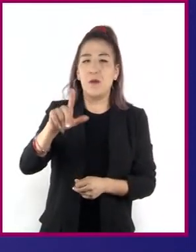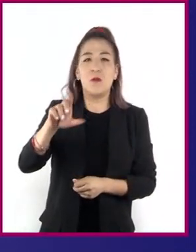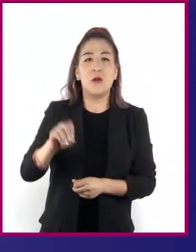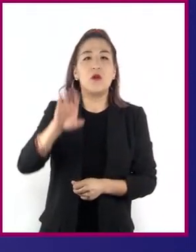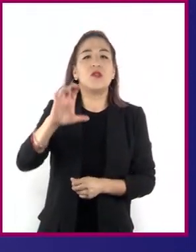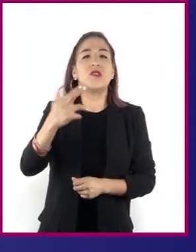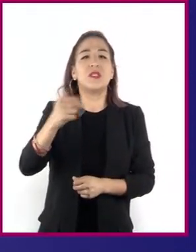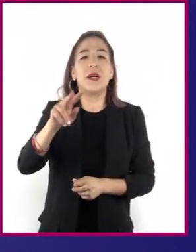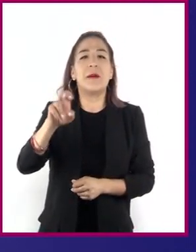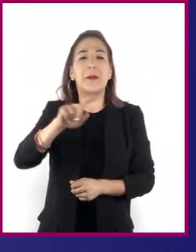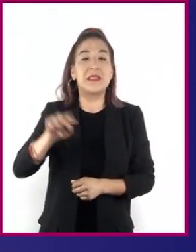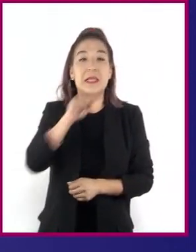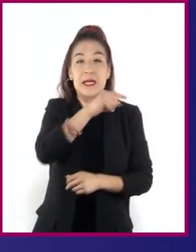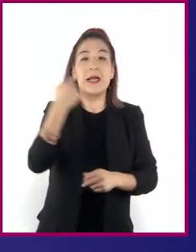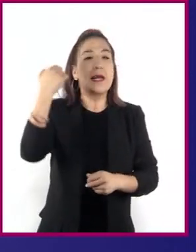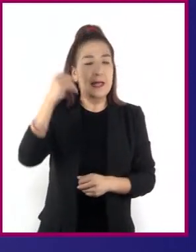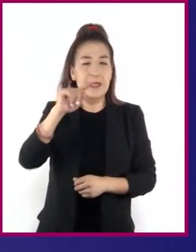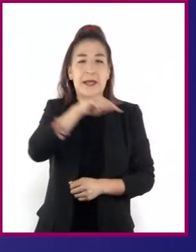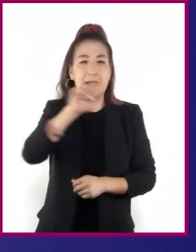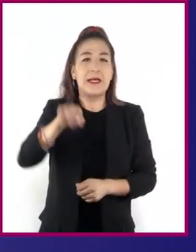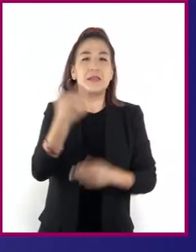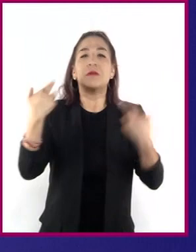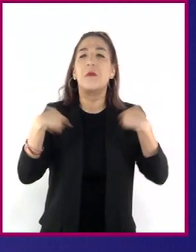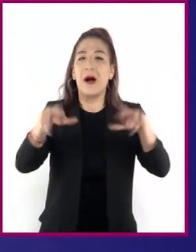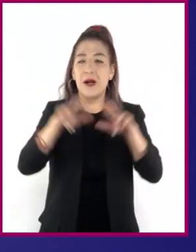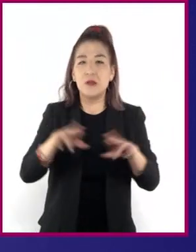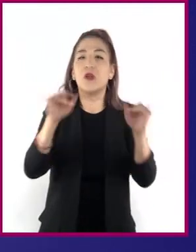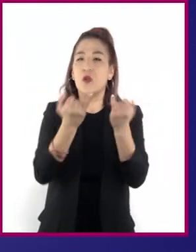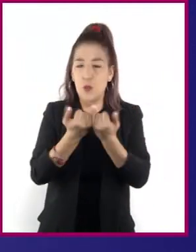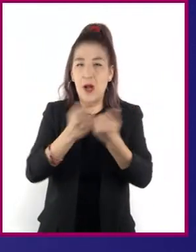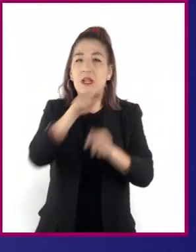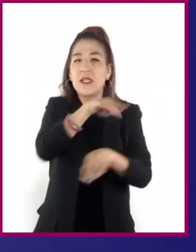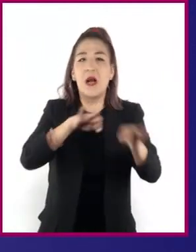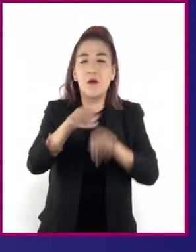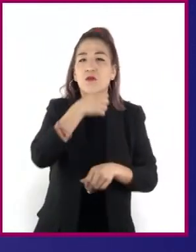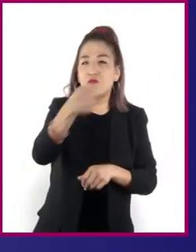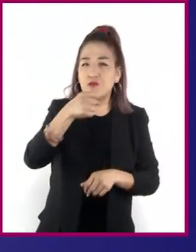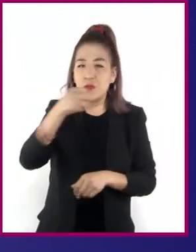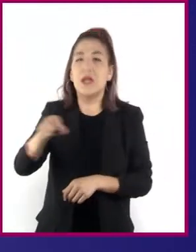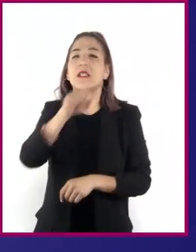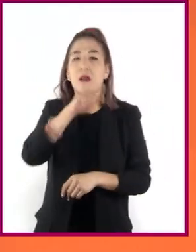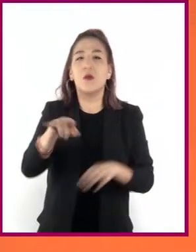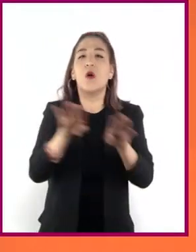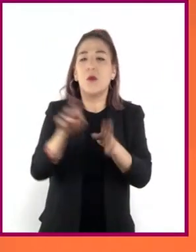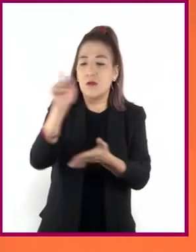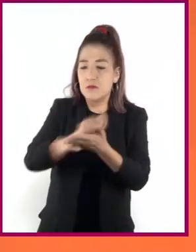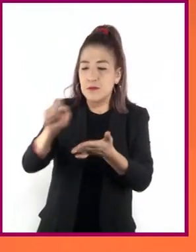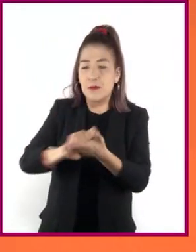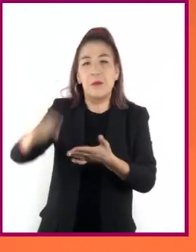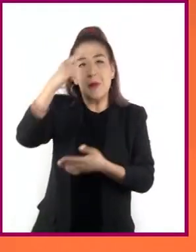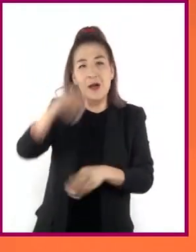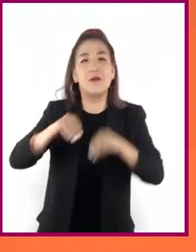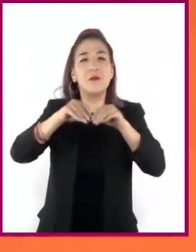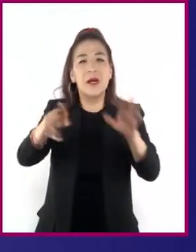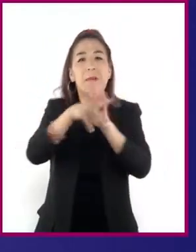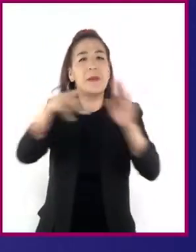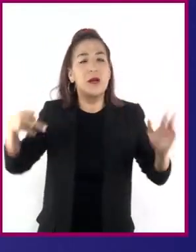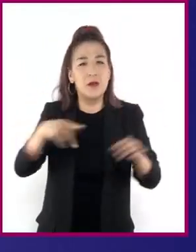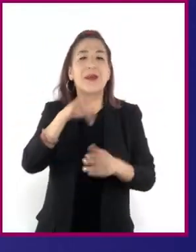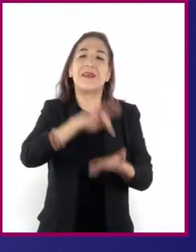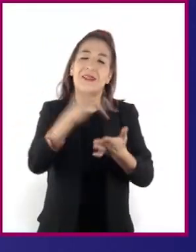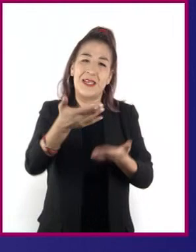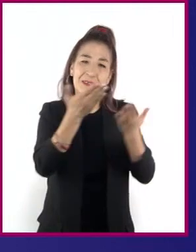periodismo y asuntos públicos y que se ha desempeñado tanto como reportero y justamente como editor de prensa gracias pablo por